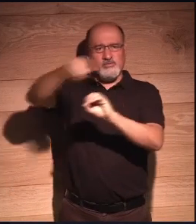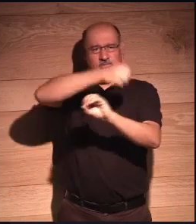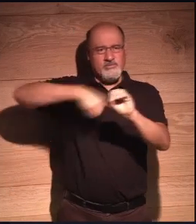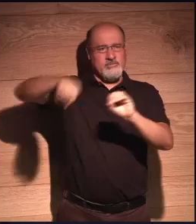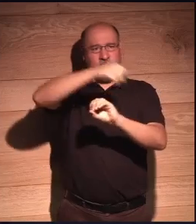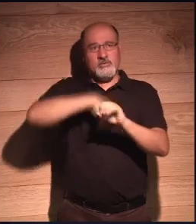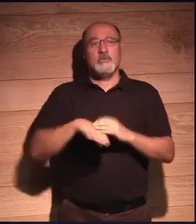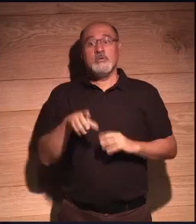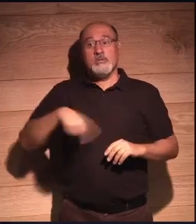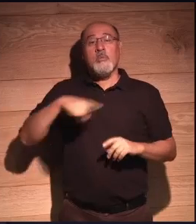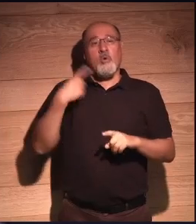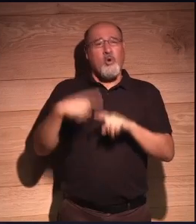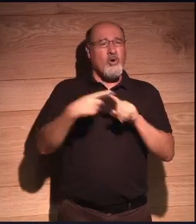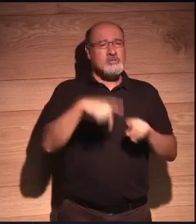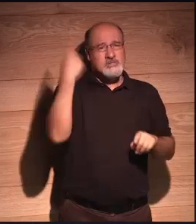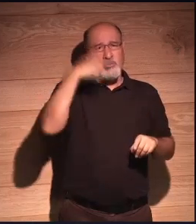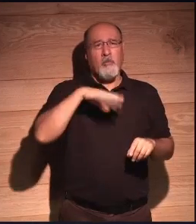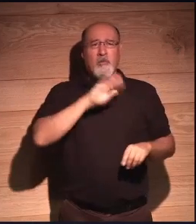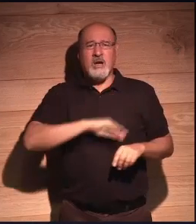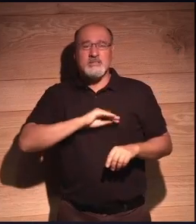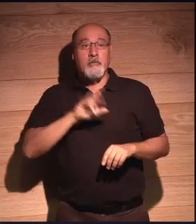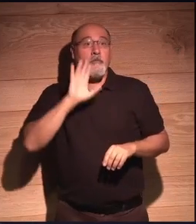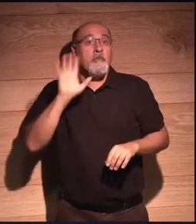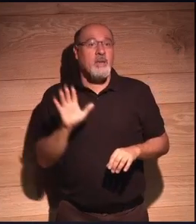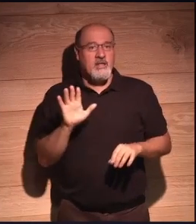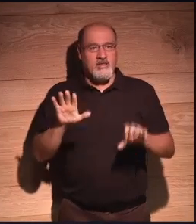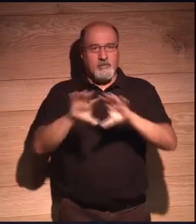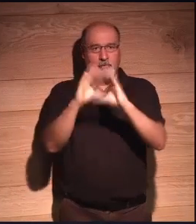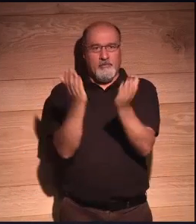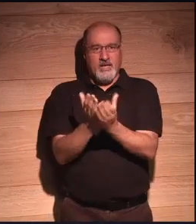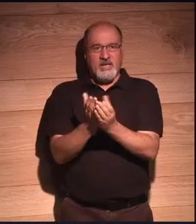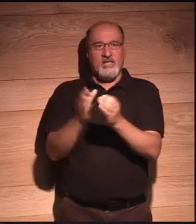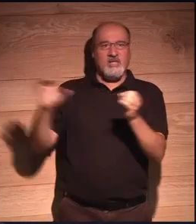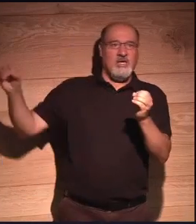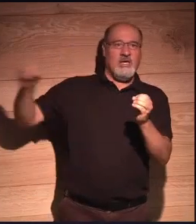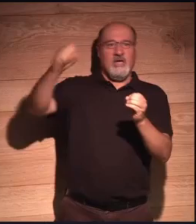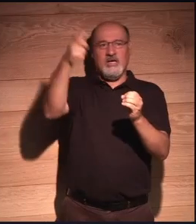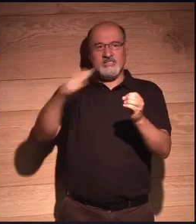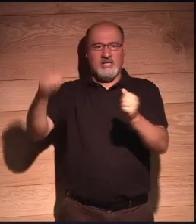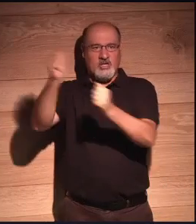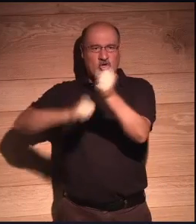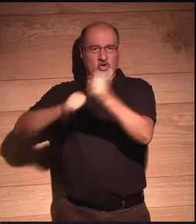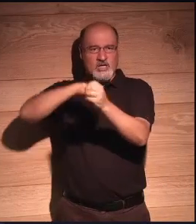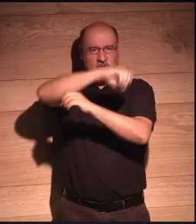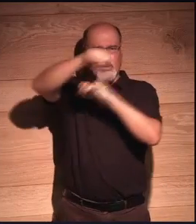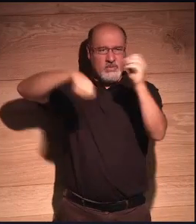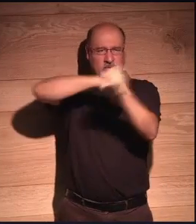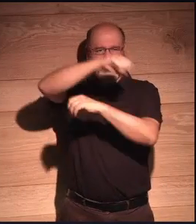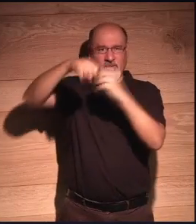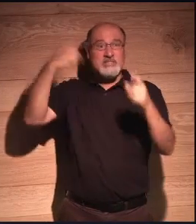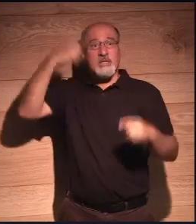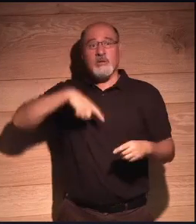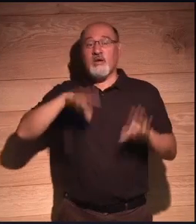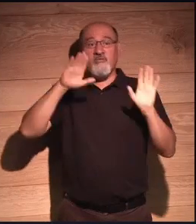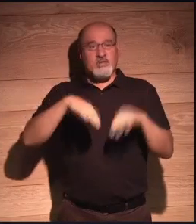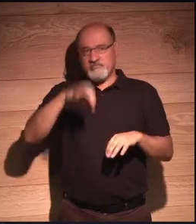parece que sabemos muchas cosas acerca de planetas, asteroides, rocas en el espacio,